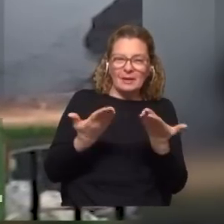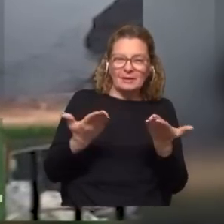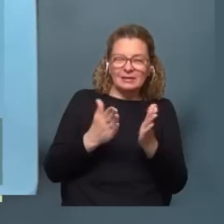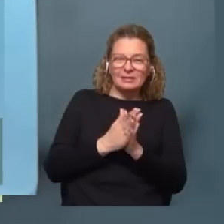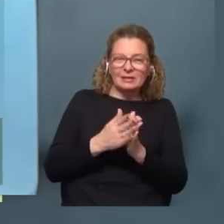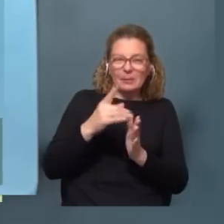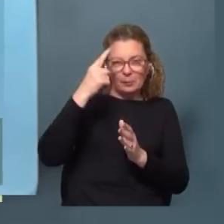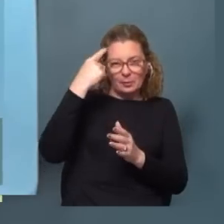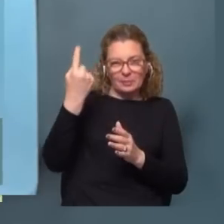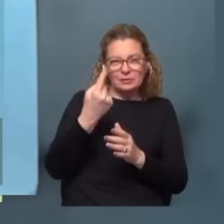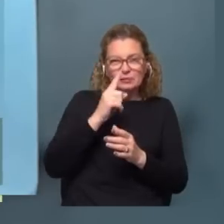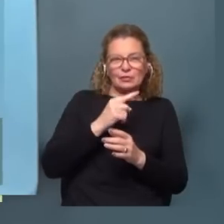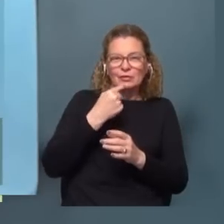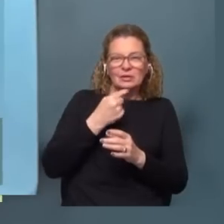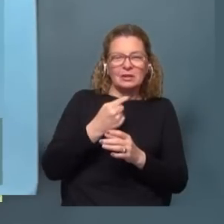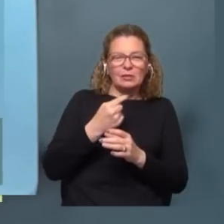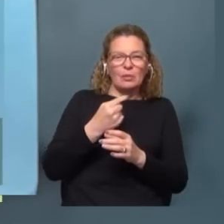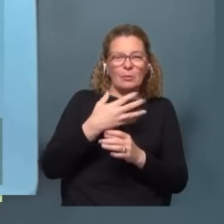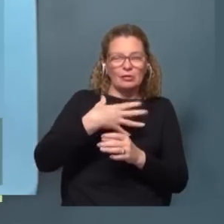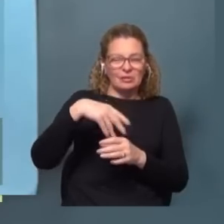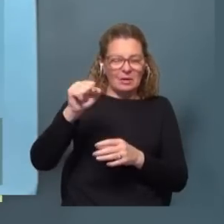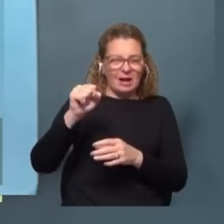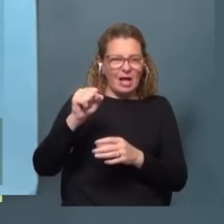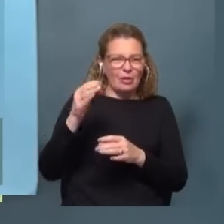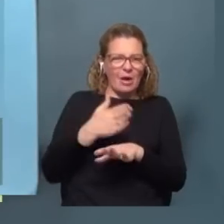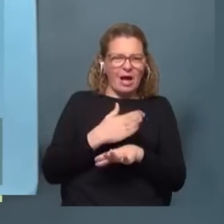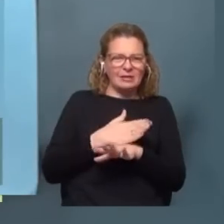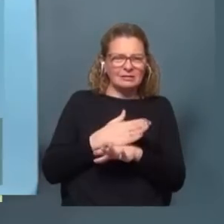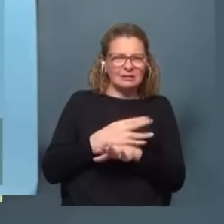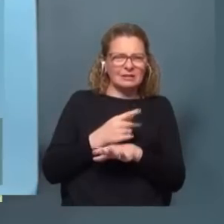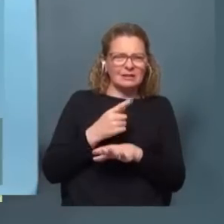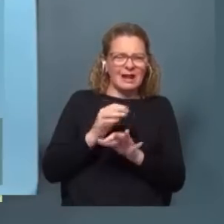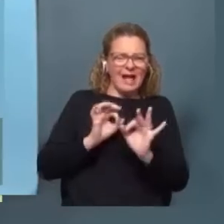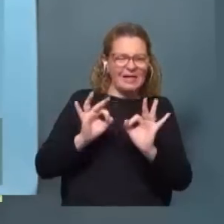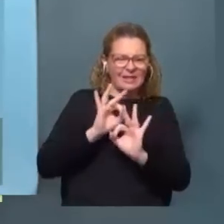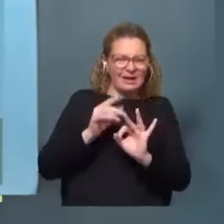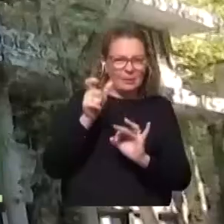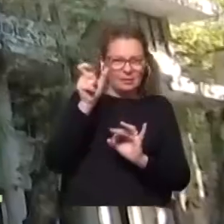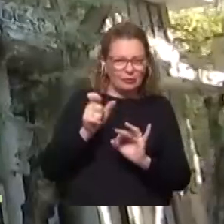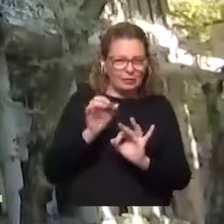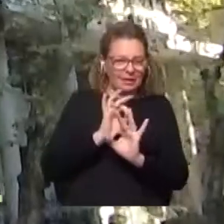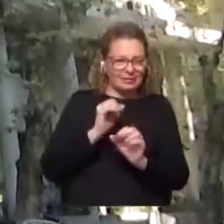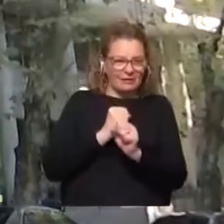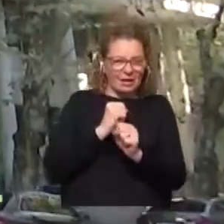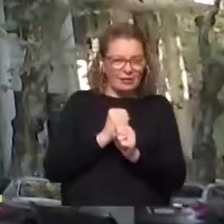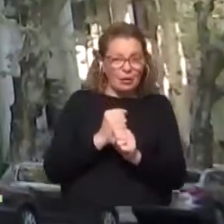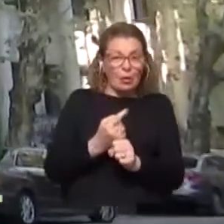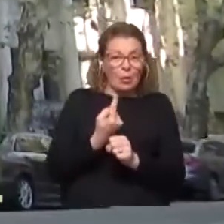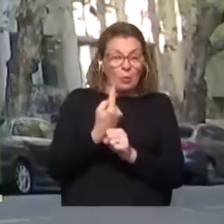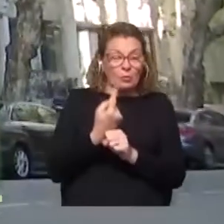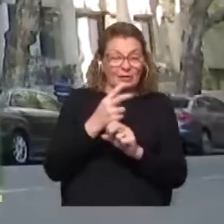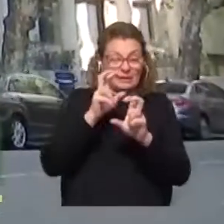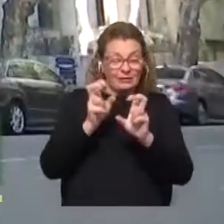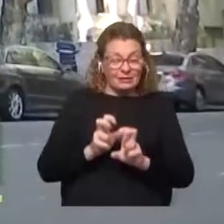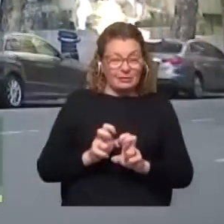aseguró que no fue sancionado trasladado o separado preventivamente del cargo ningún funcionario uno de los hallazgos que tuvo